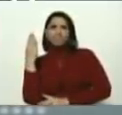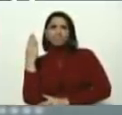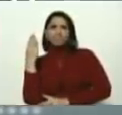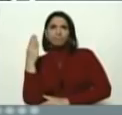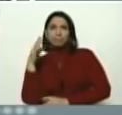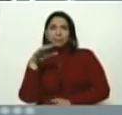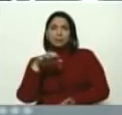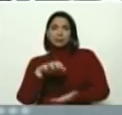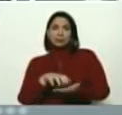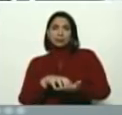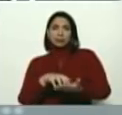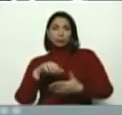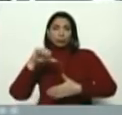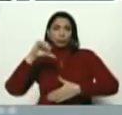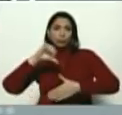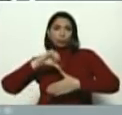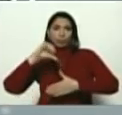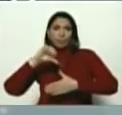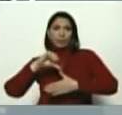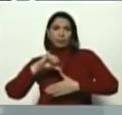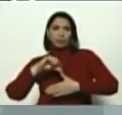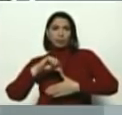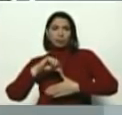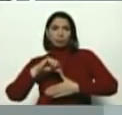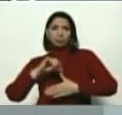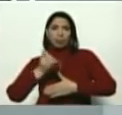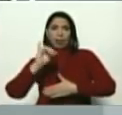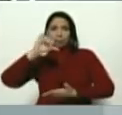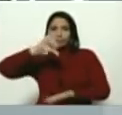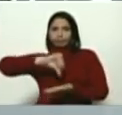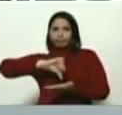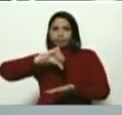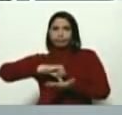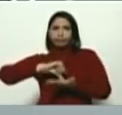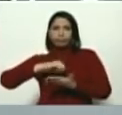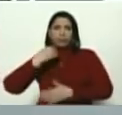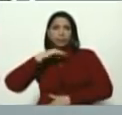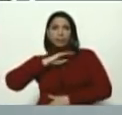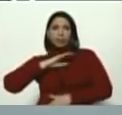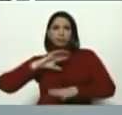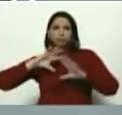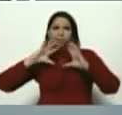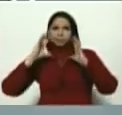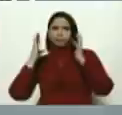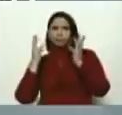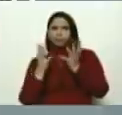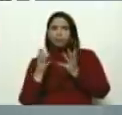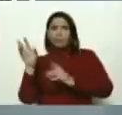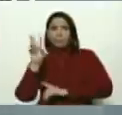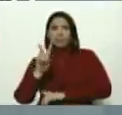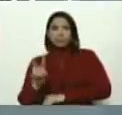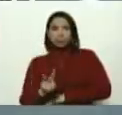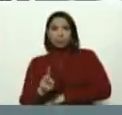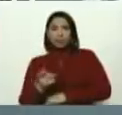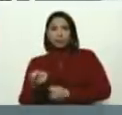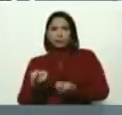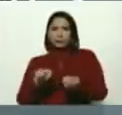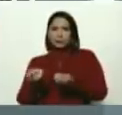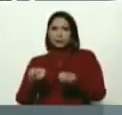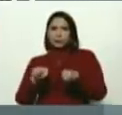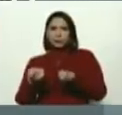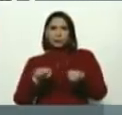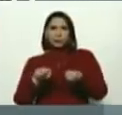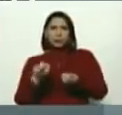región, Suramérica, que está epicentro de la pandemia a nivel mundial. Y Venezuela controlando la